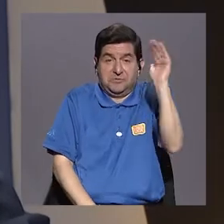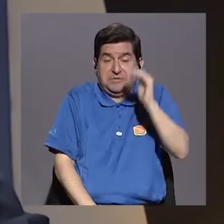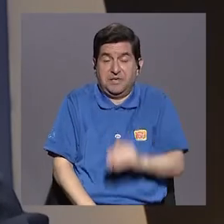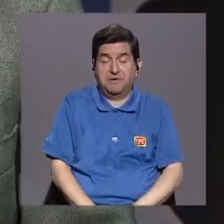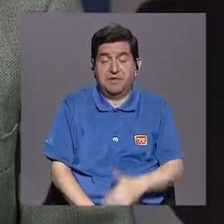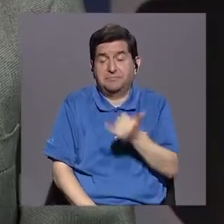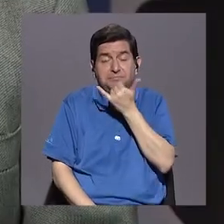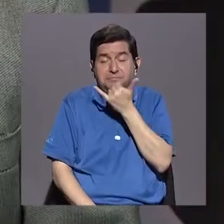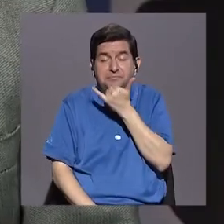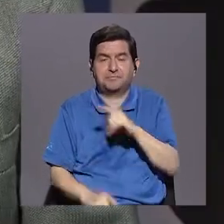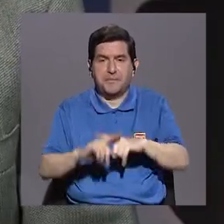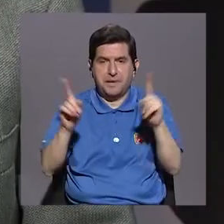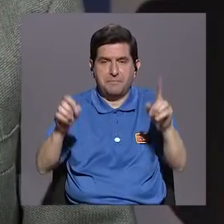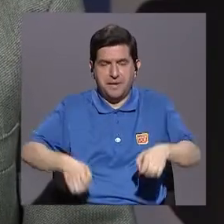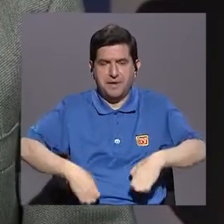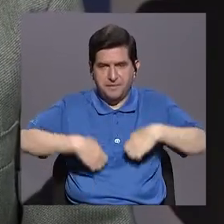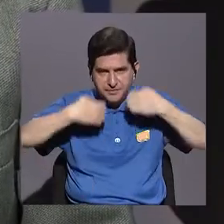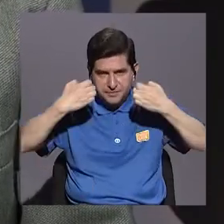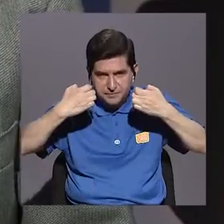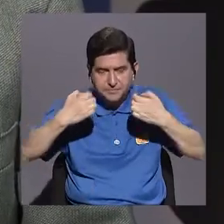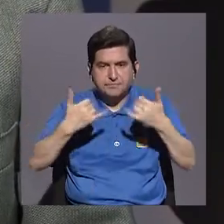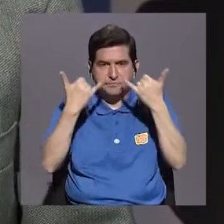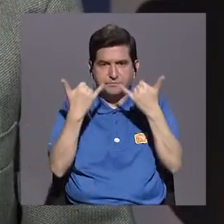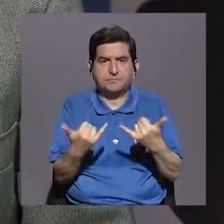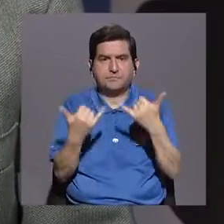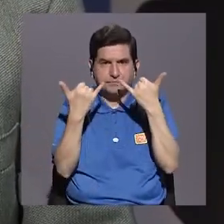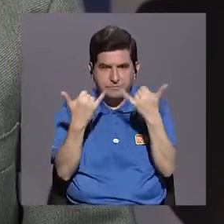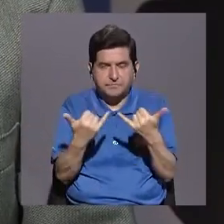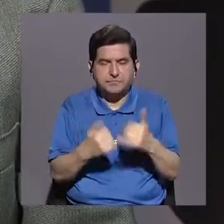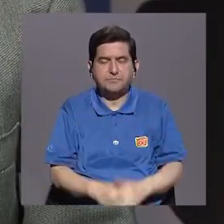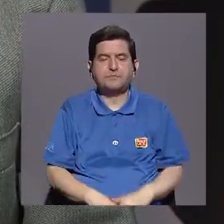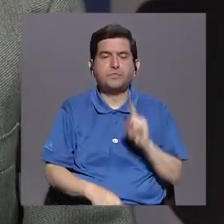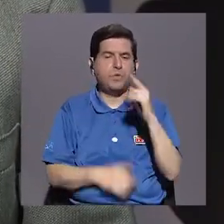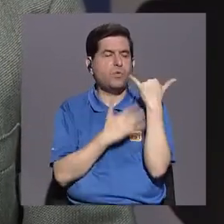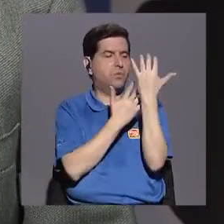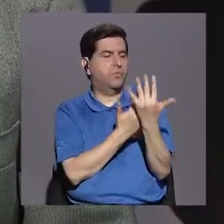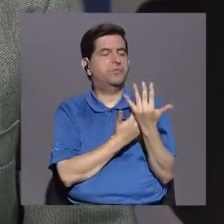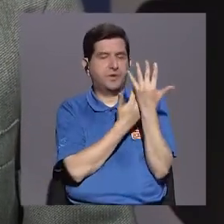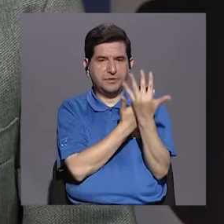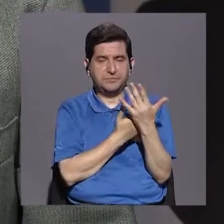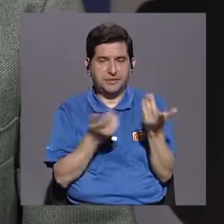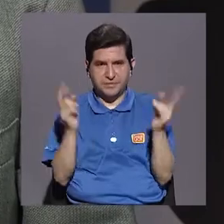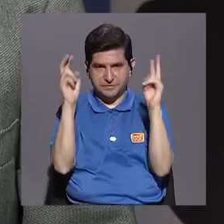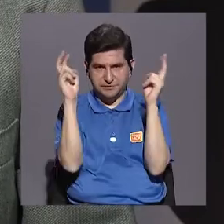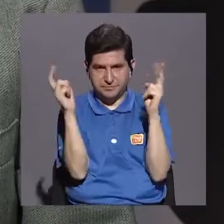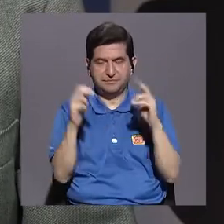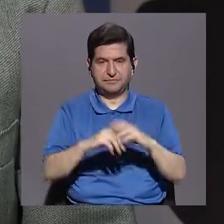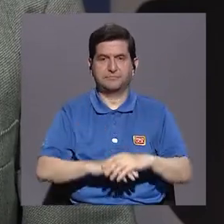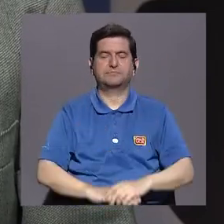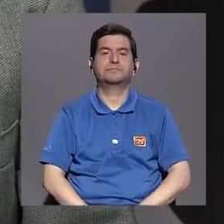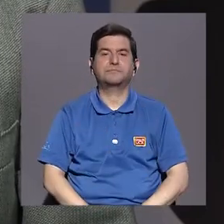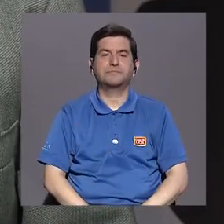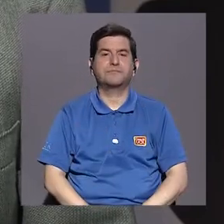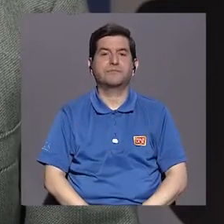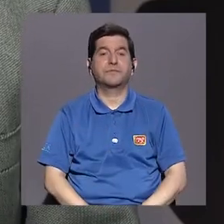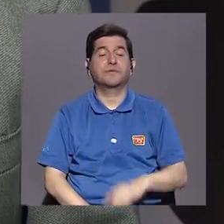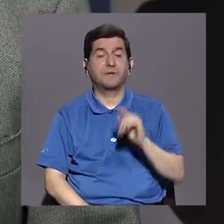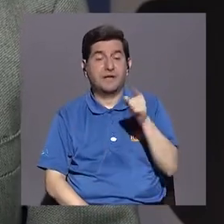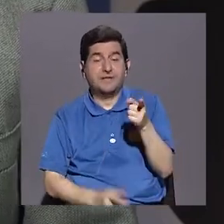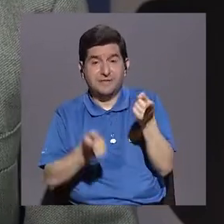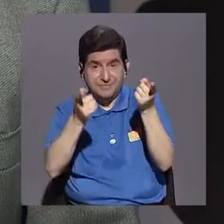va a pasar pero existe una existe una moratoria en ese sentido allí